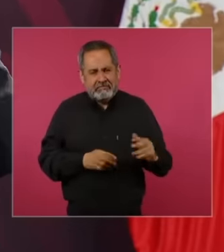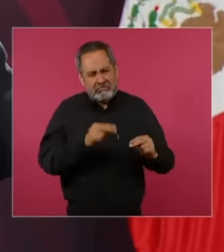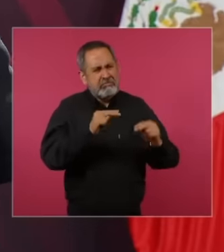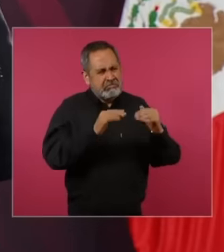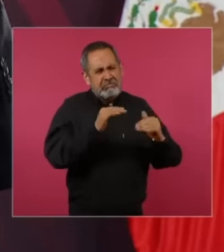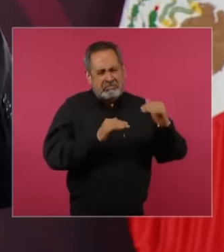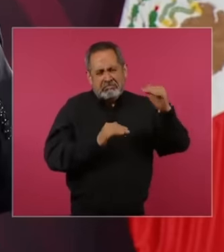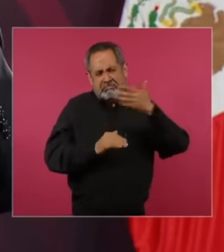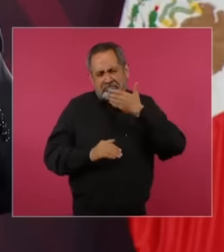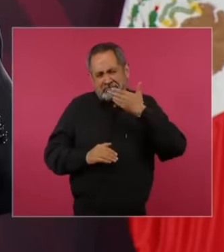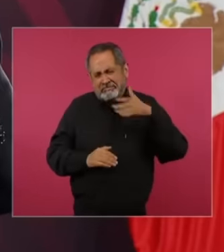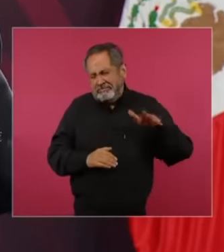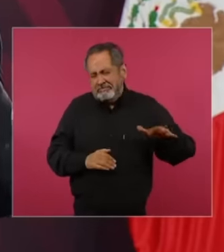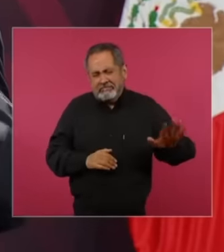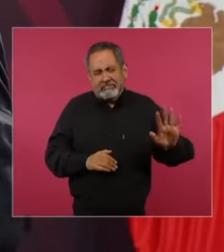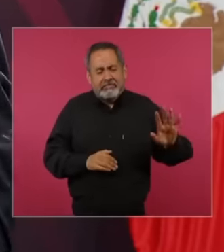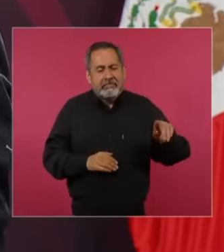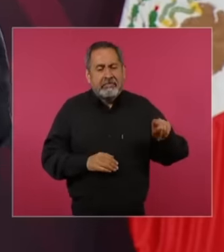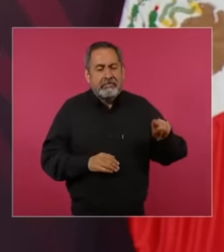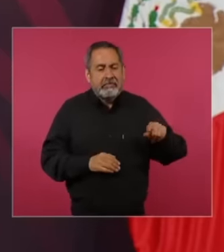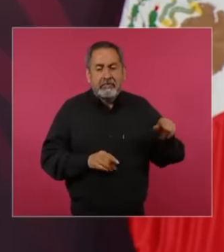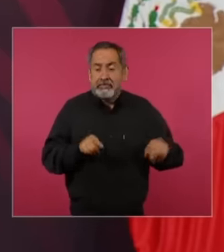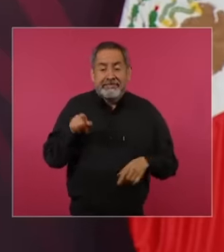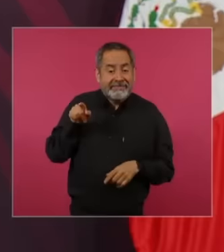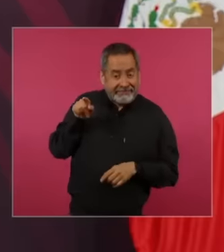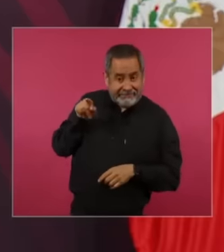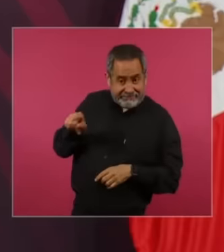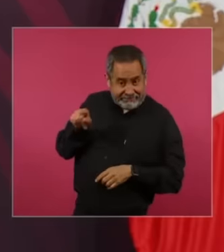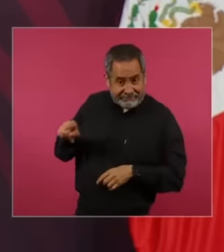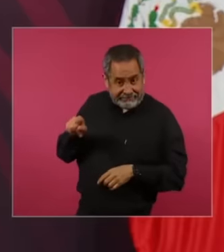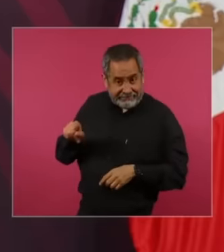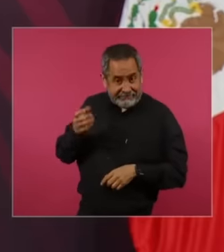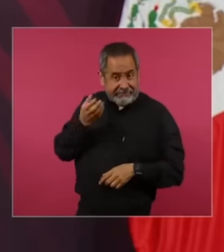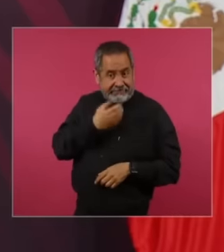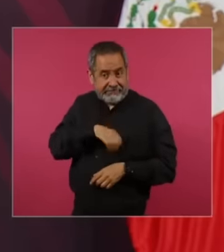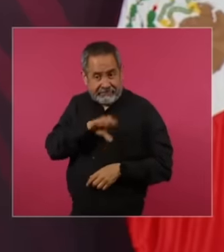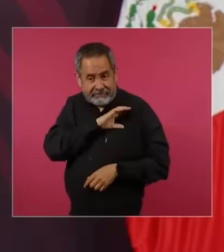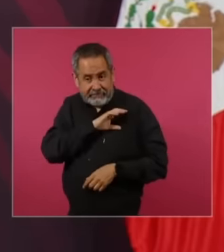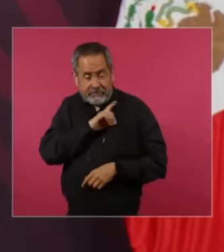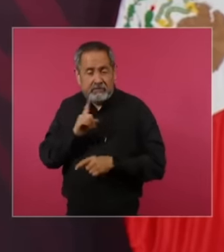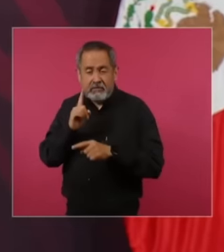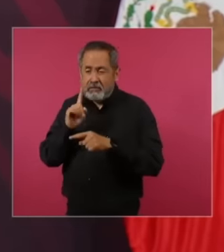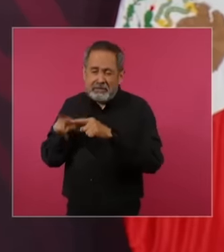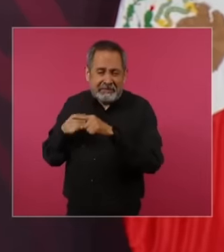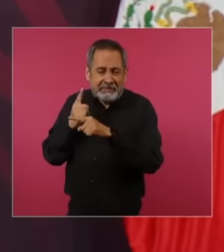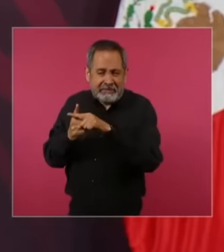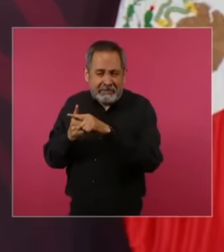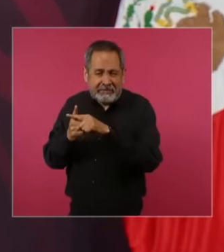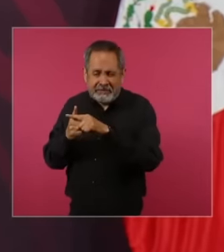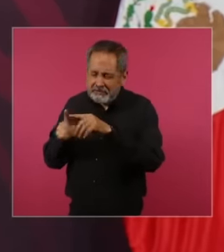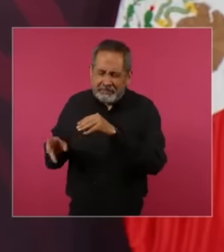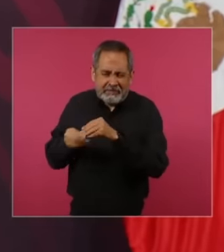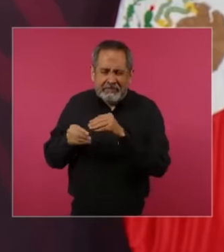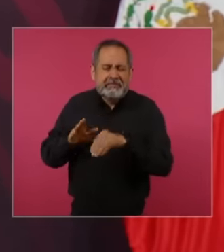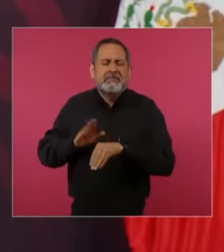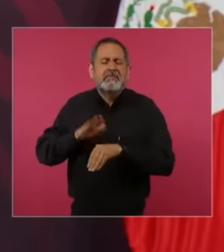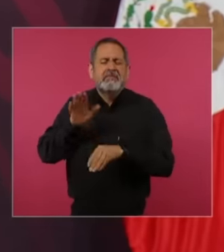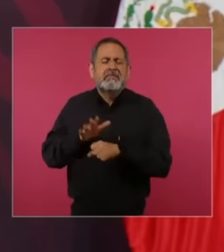nivel académico, ella tiene un añadido que es fundamental,